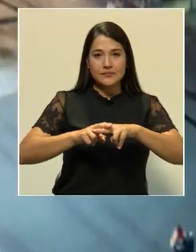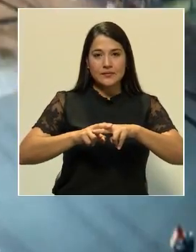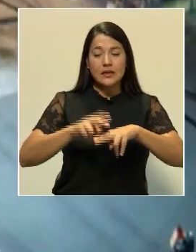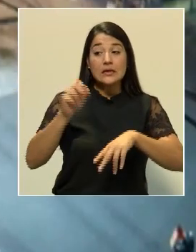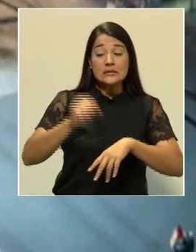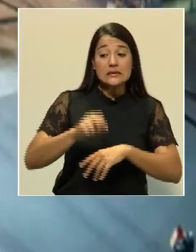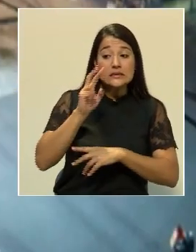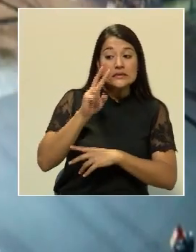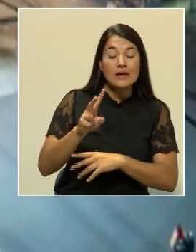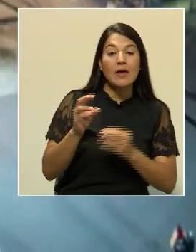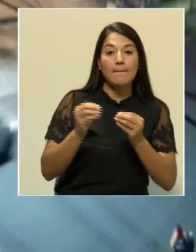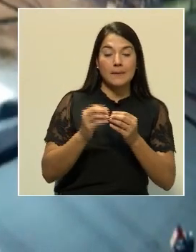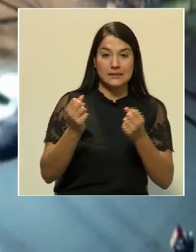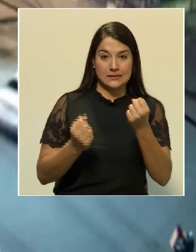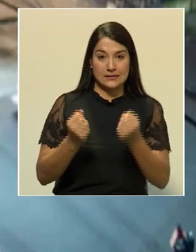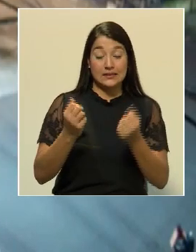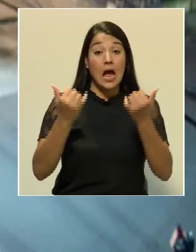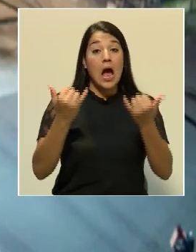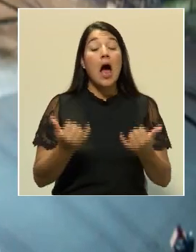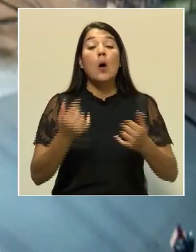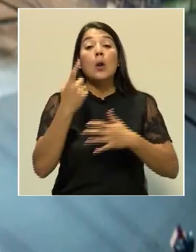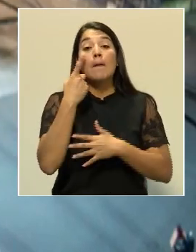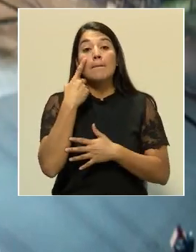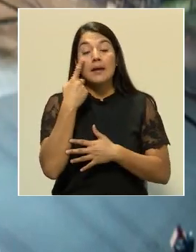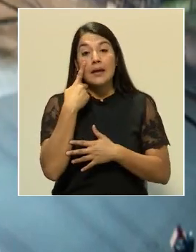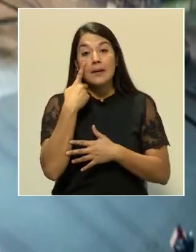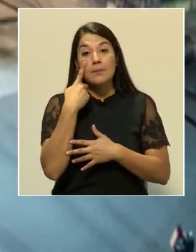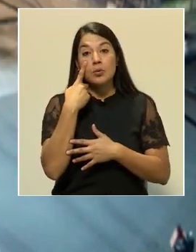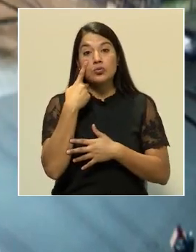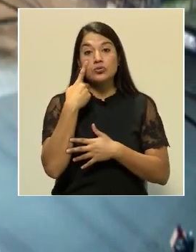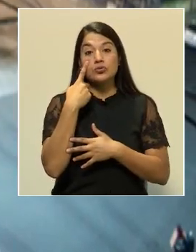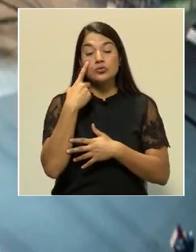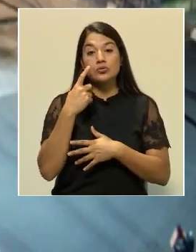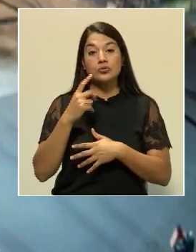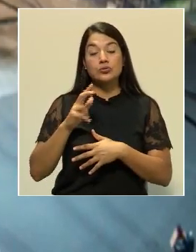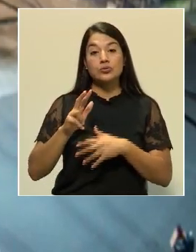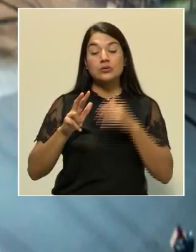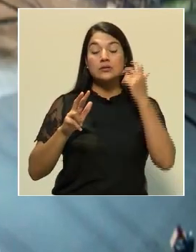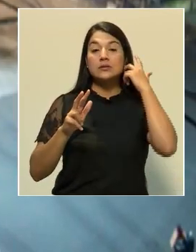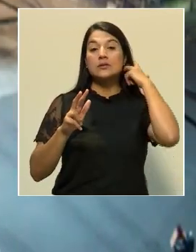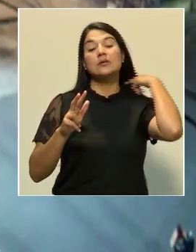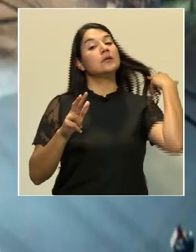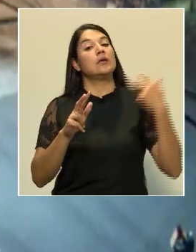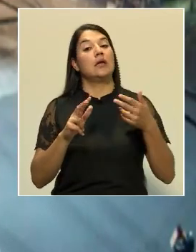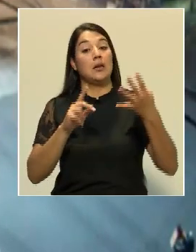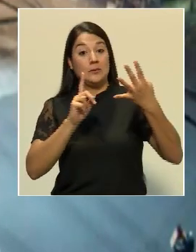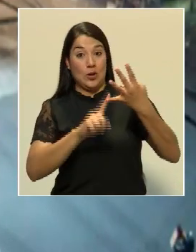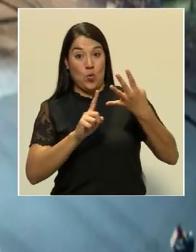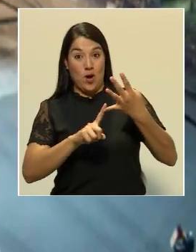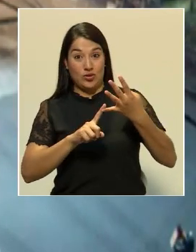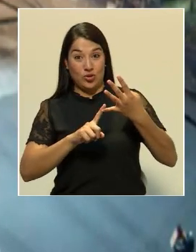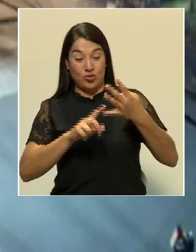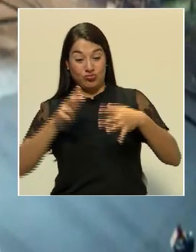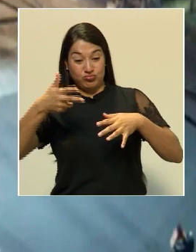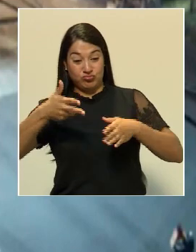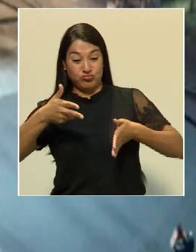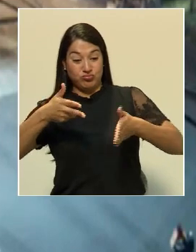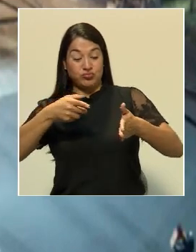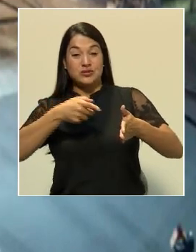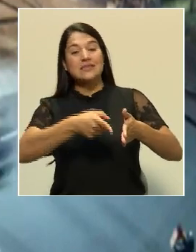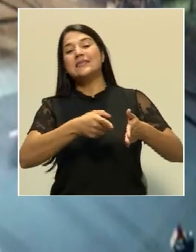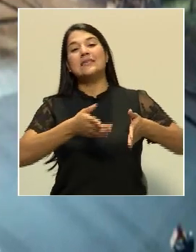Sí se ve más tránsito. Ahora estamos viendo en la cámara 4 la Basílica de los Ángeles en